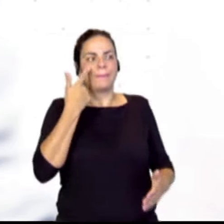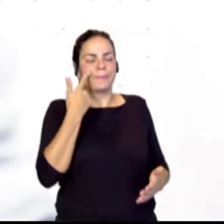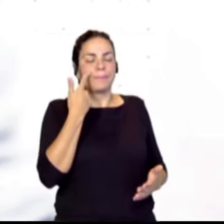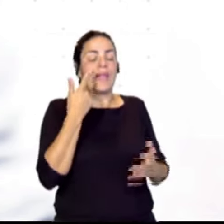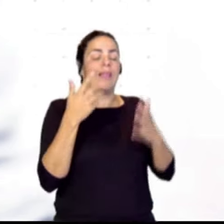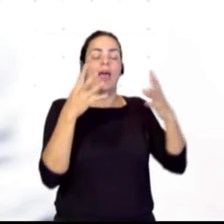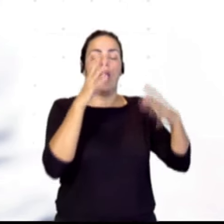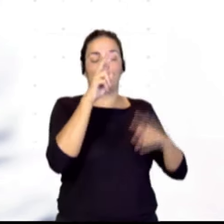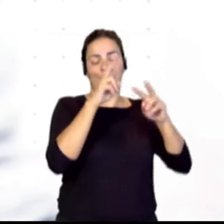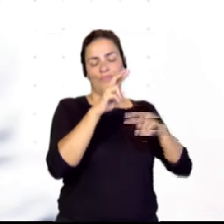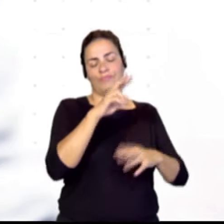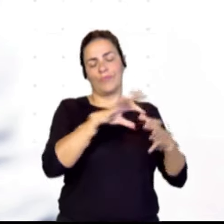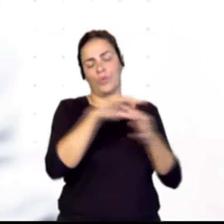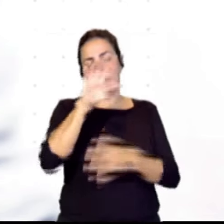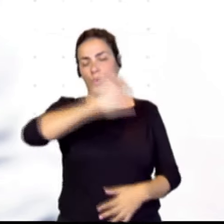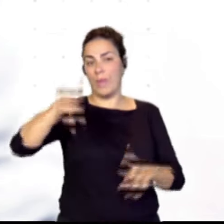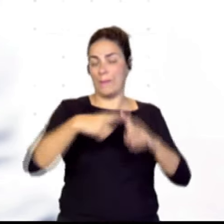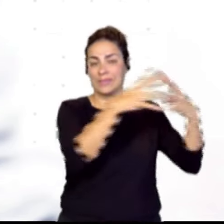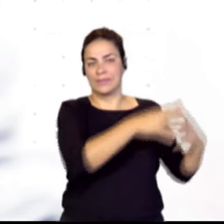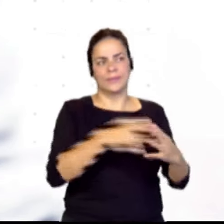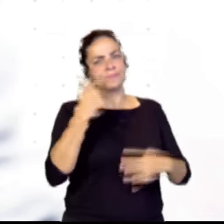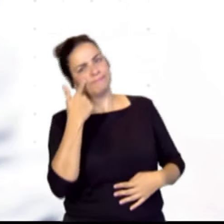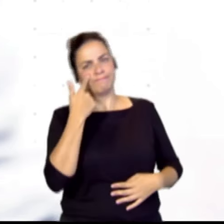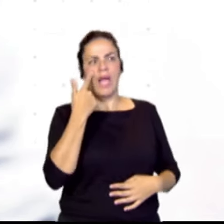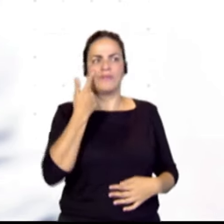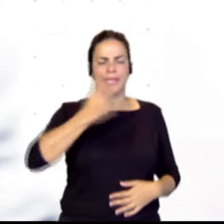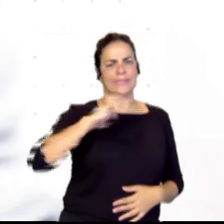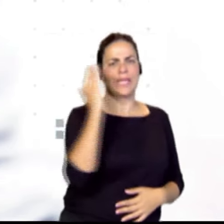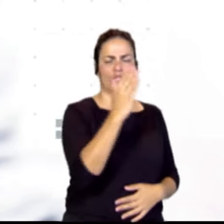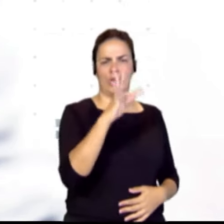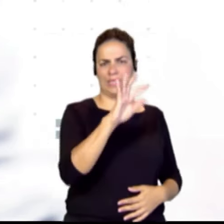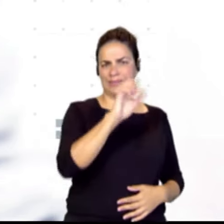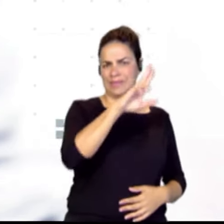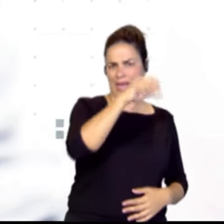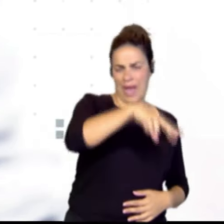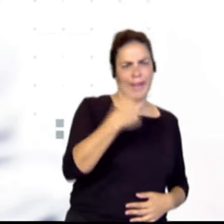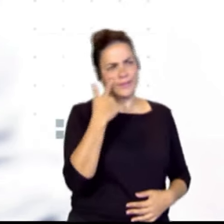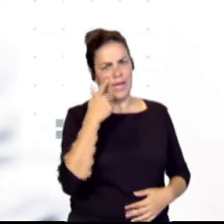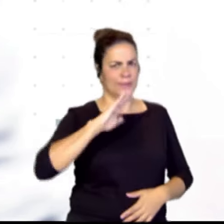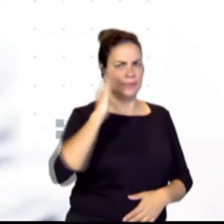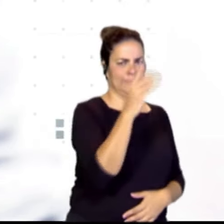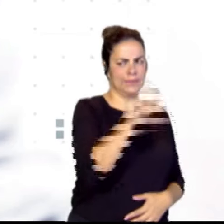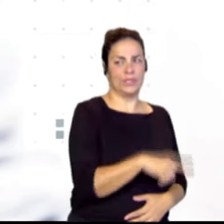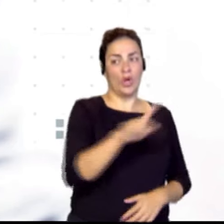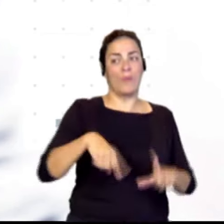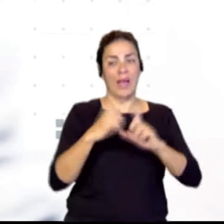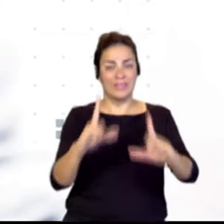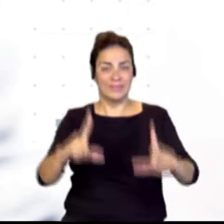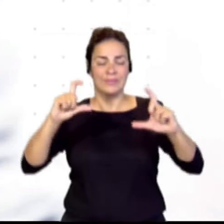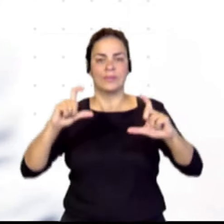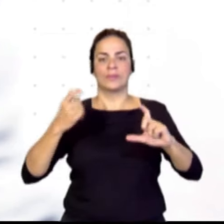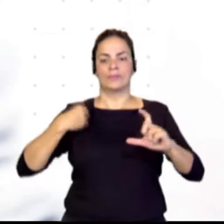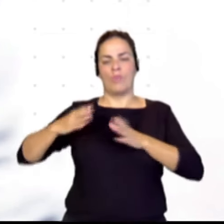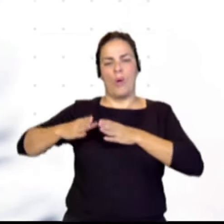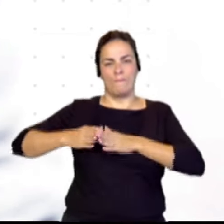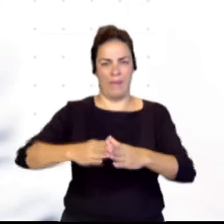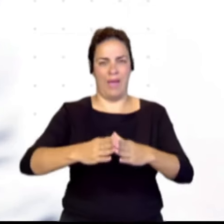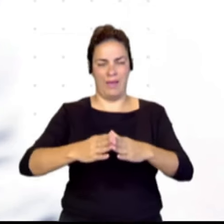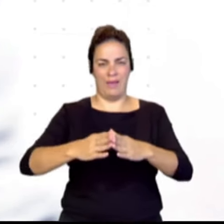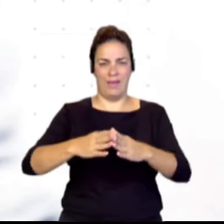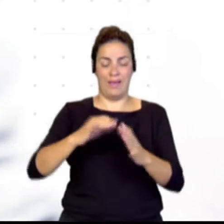Unidos estudian ampliar sanciones a Teherán y fotografía para esa Barca esa embarcación que llegaba a la